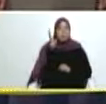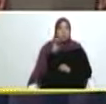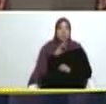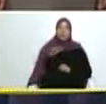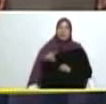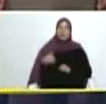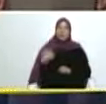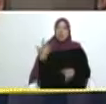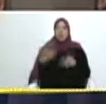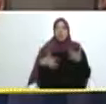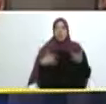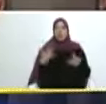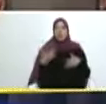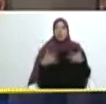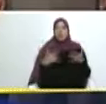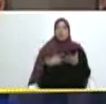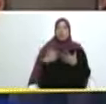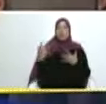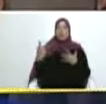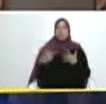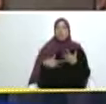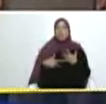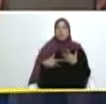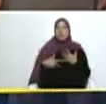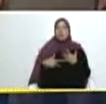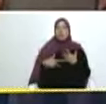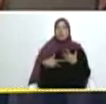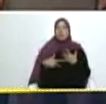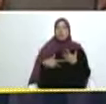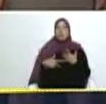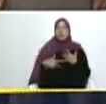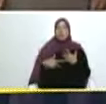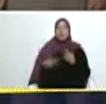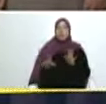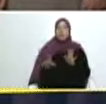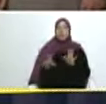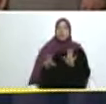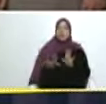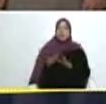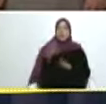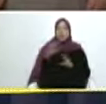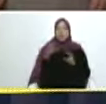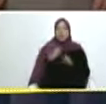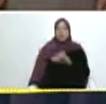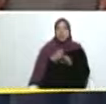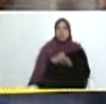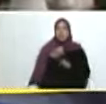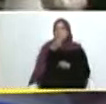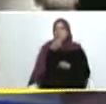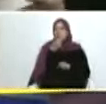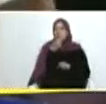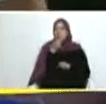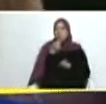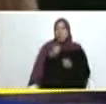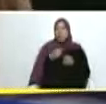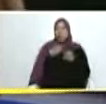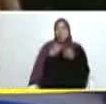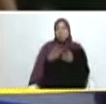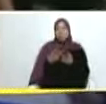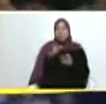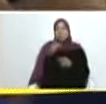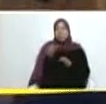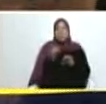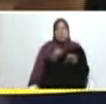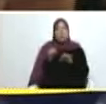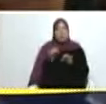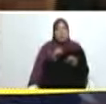nosotros revisamos las propuestas, y yo pronto le daré este micrófono a una de las voceras de los